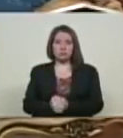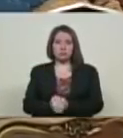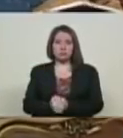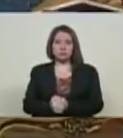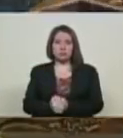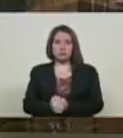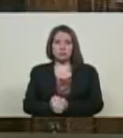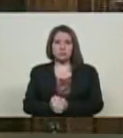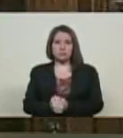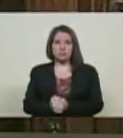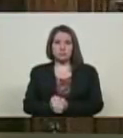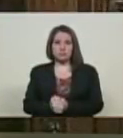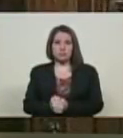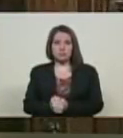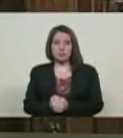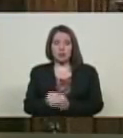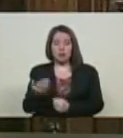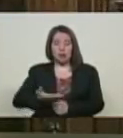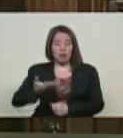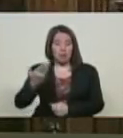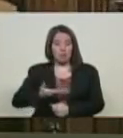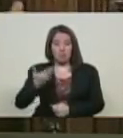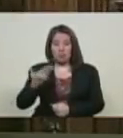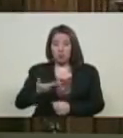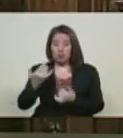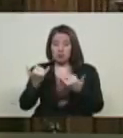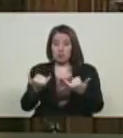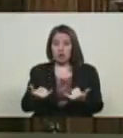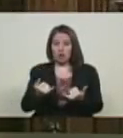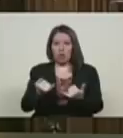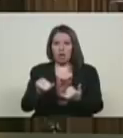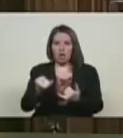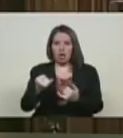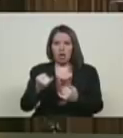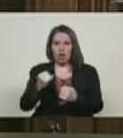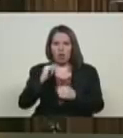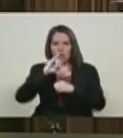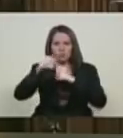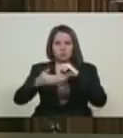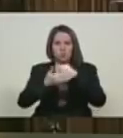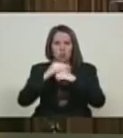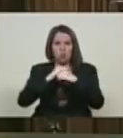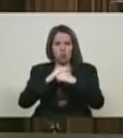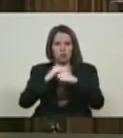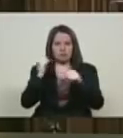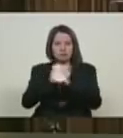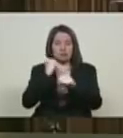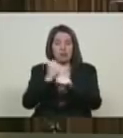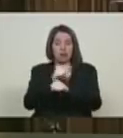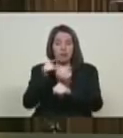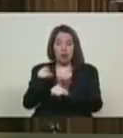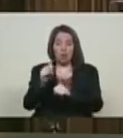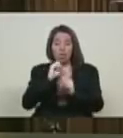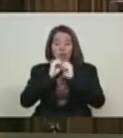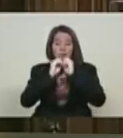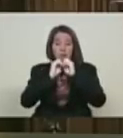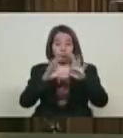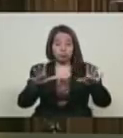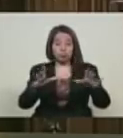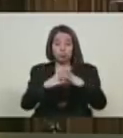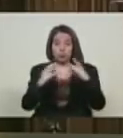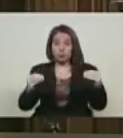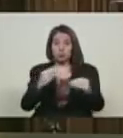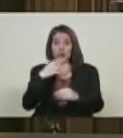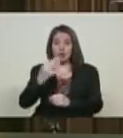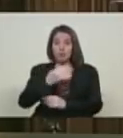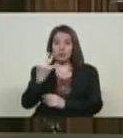Por eso es que me parece importante la labor del ministro Jorge Rodríguez y la labor de difundir todas estas verdades,